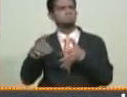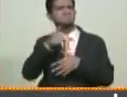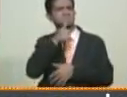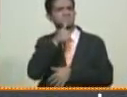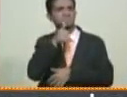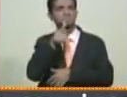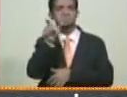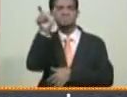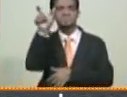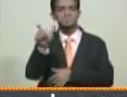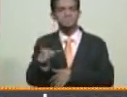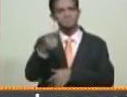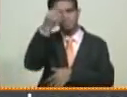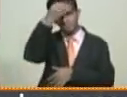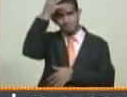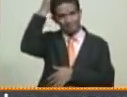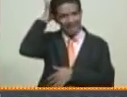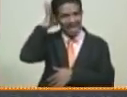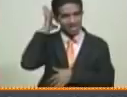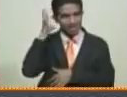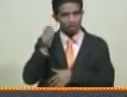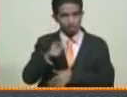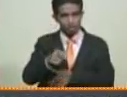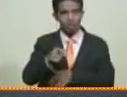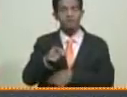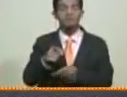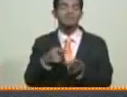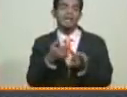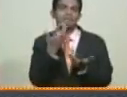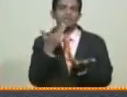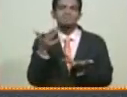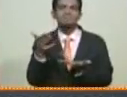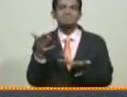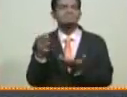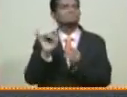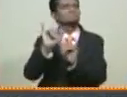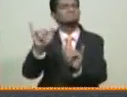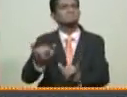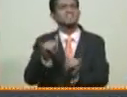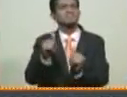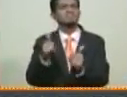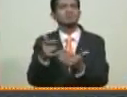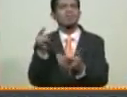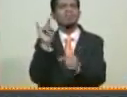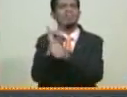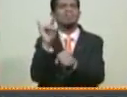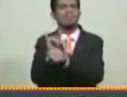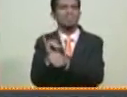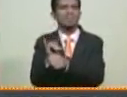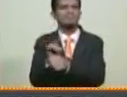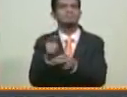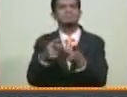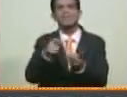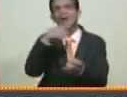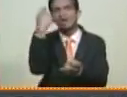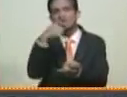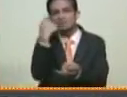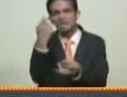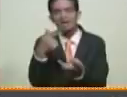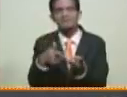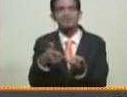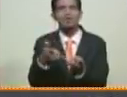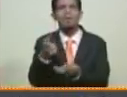medios. Paramilitarismo, narcotráfico, violencia, falsos positivos, fosas